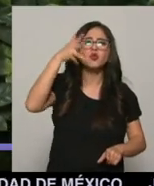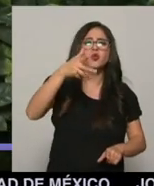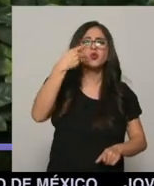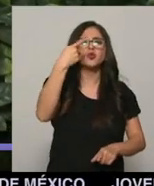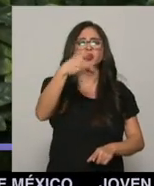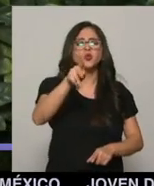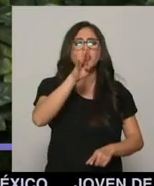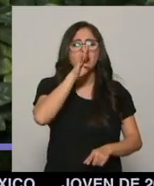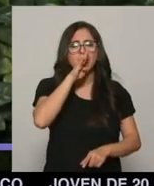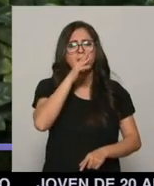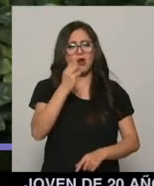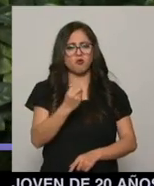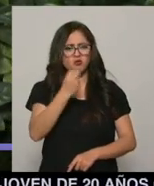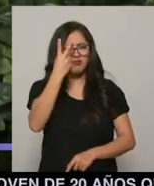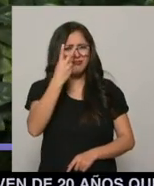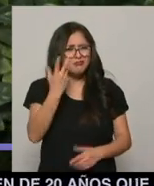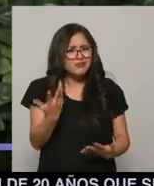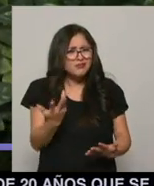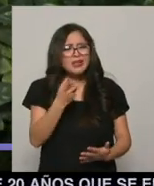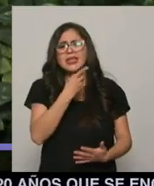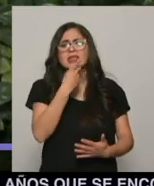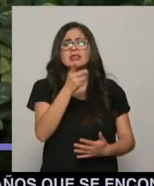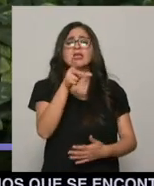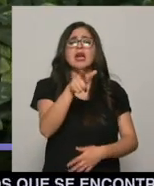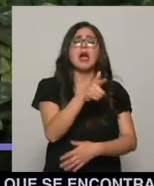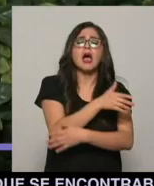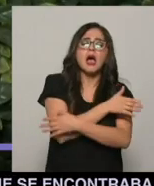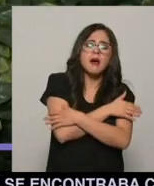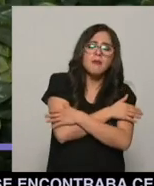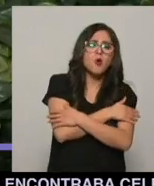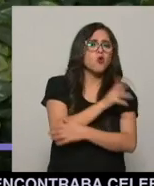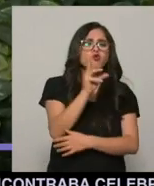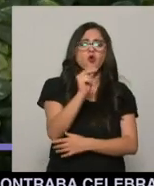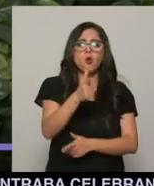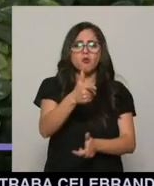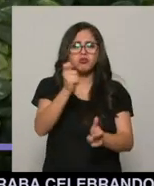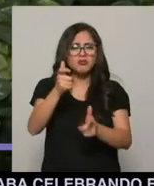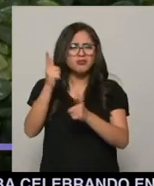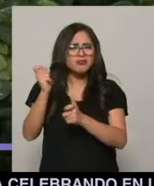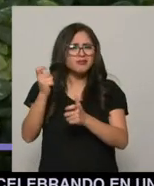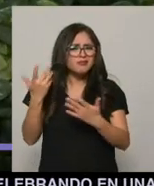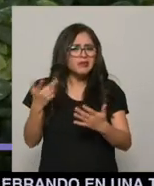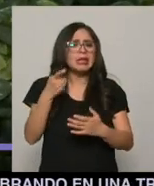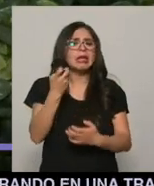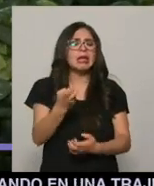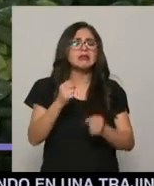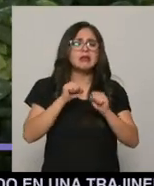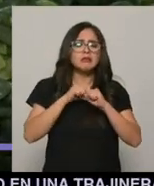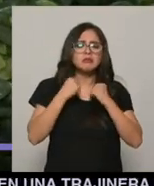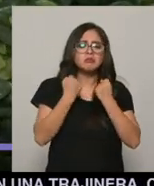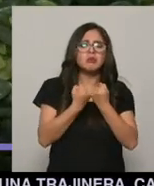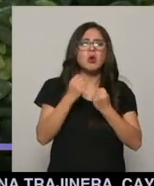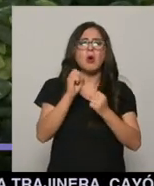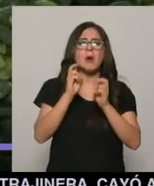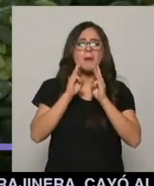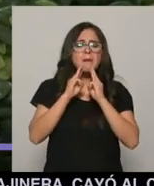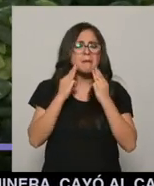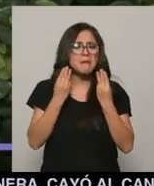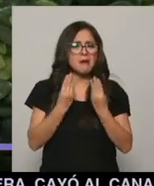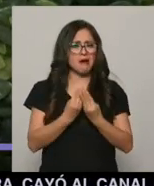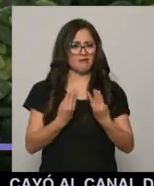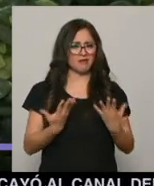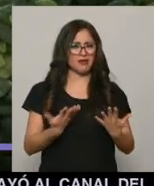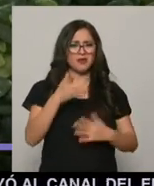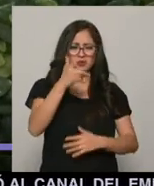balazos. Esa es la verdadera estrategia. Hoy nos están combatiendo los cárteles, la delincuencia organizada. Veamos lo que está pasando en